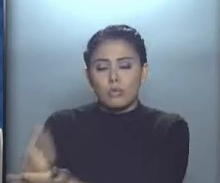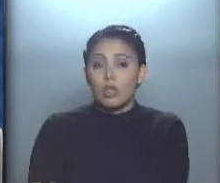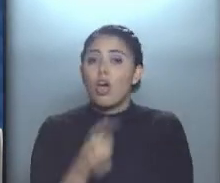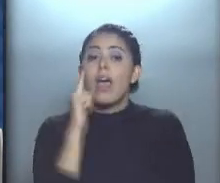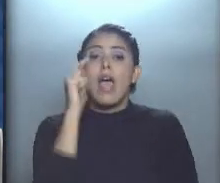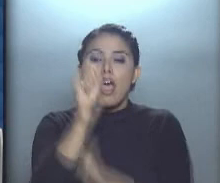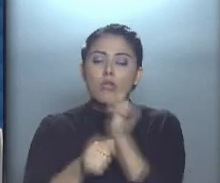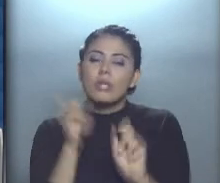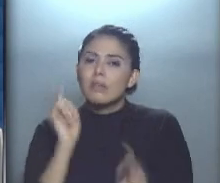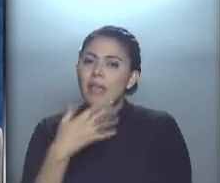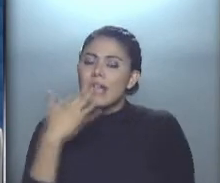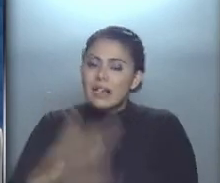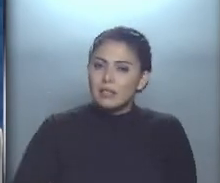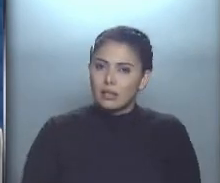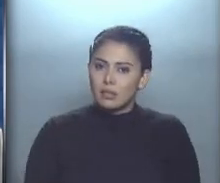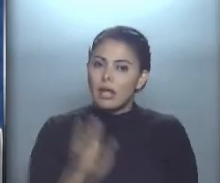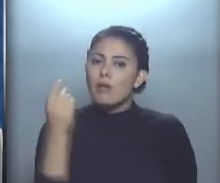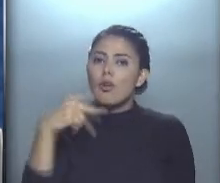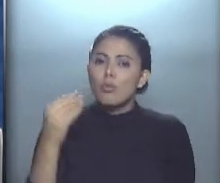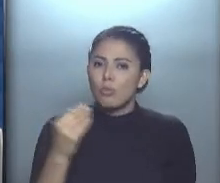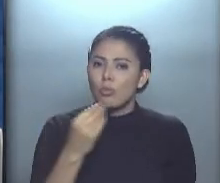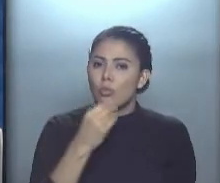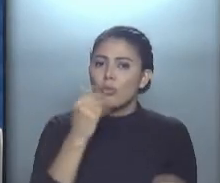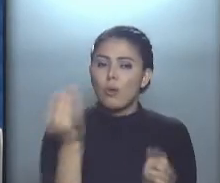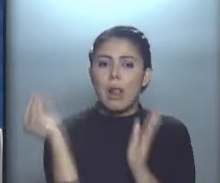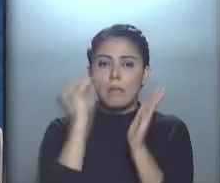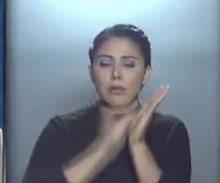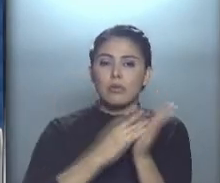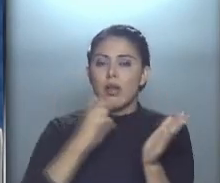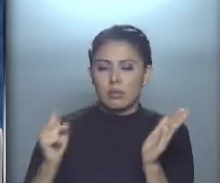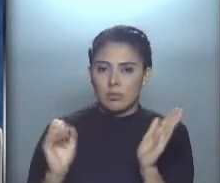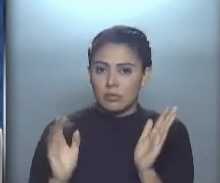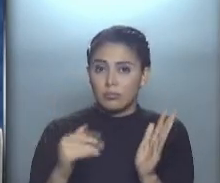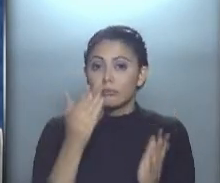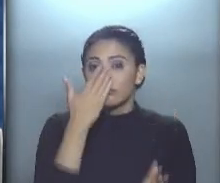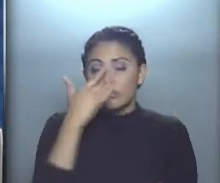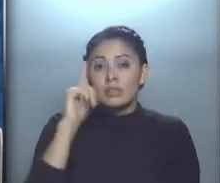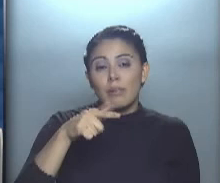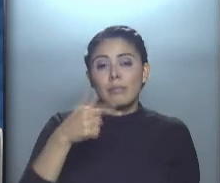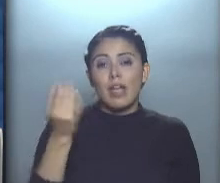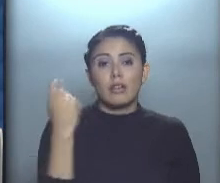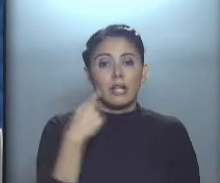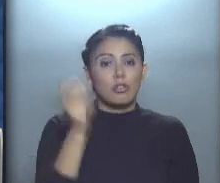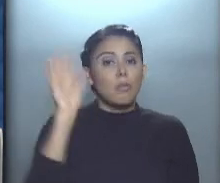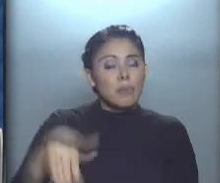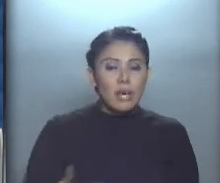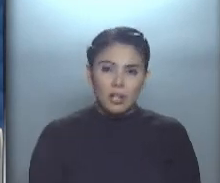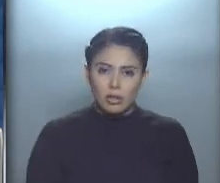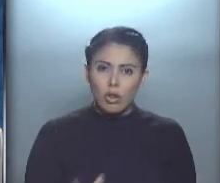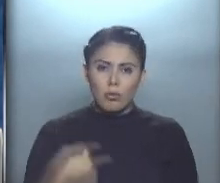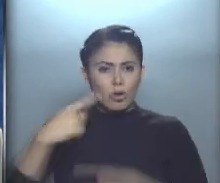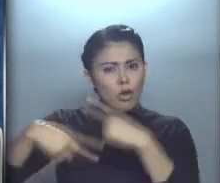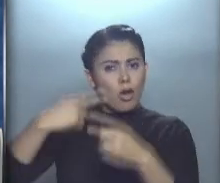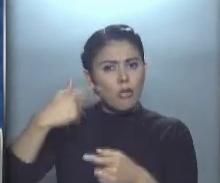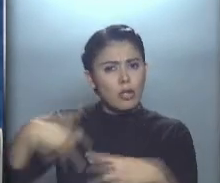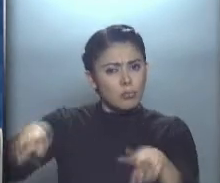valorar claramente lo que significa tener tarifa energética de carácter diferencial, que le permite reducir sus costos a los efectos de tener rentabilidad